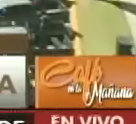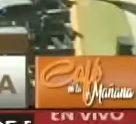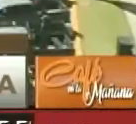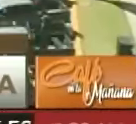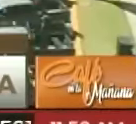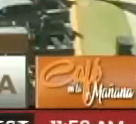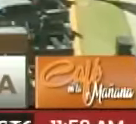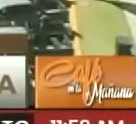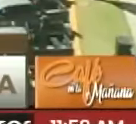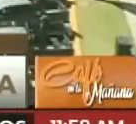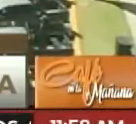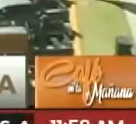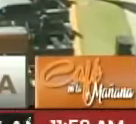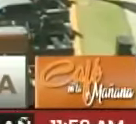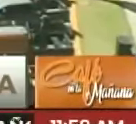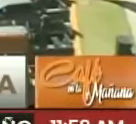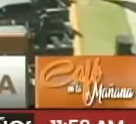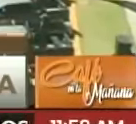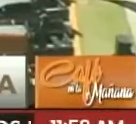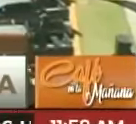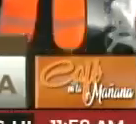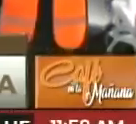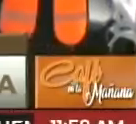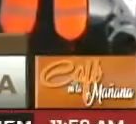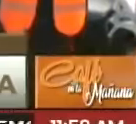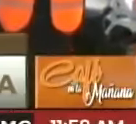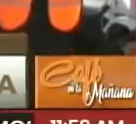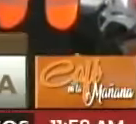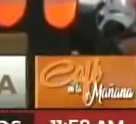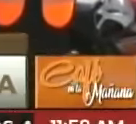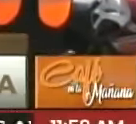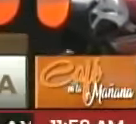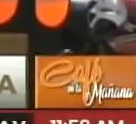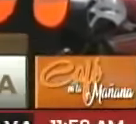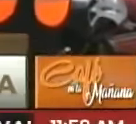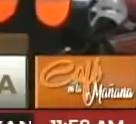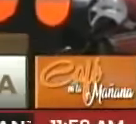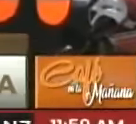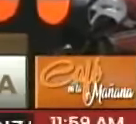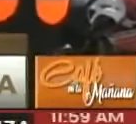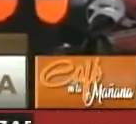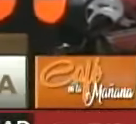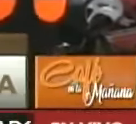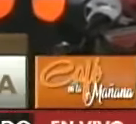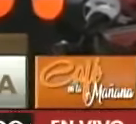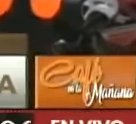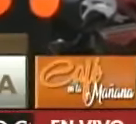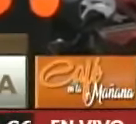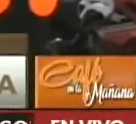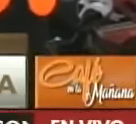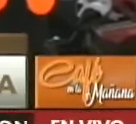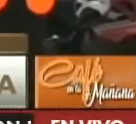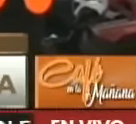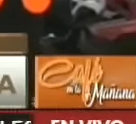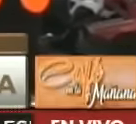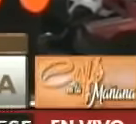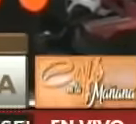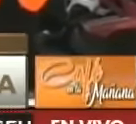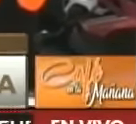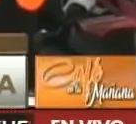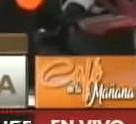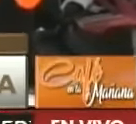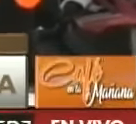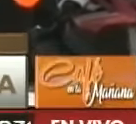garantía de las actividades necesarias, bueno, para la garantía de los derechos humanos, para la garantía de un despliegue